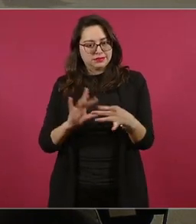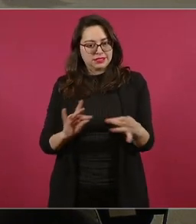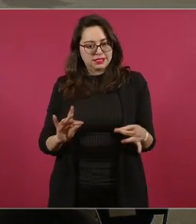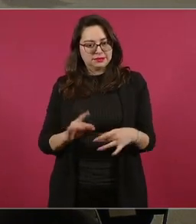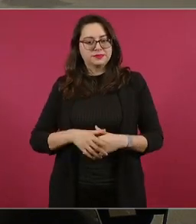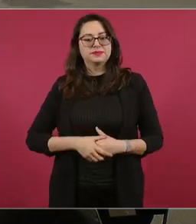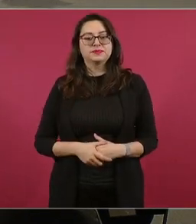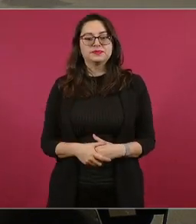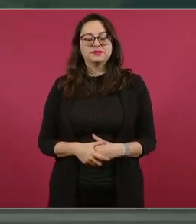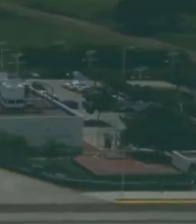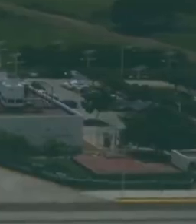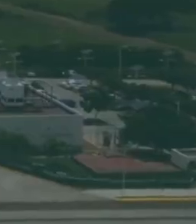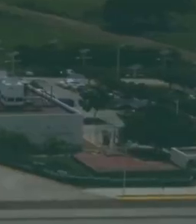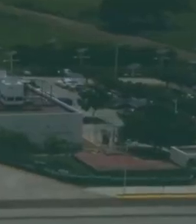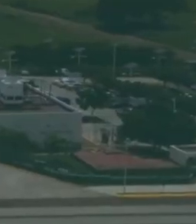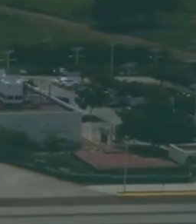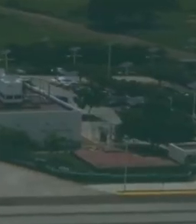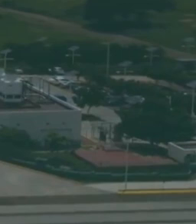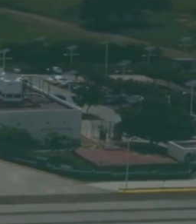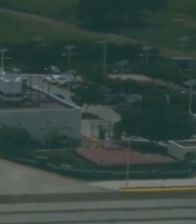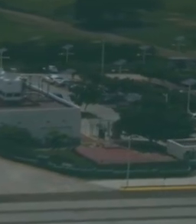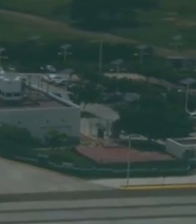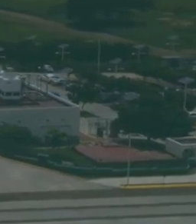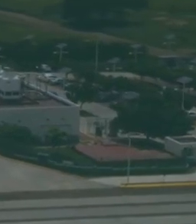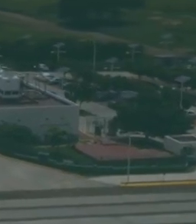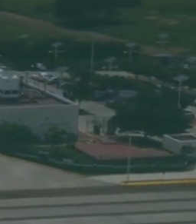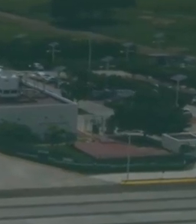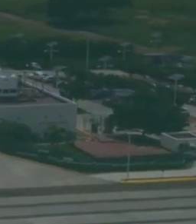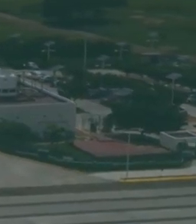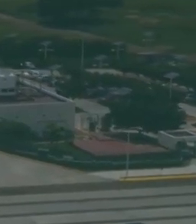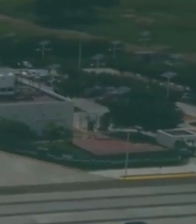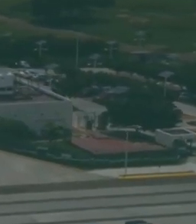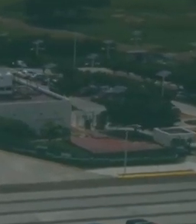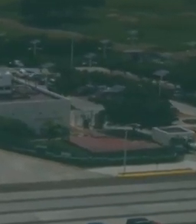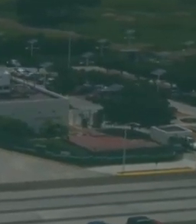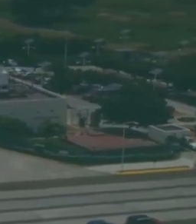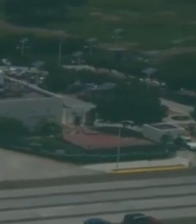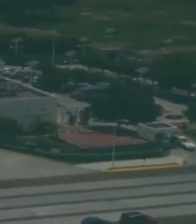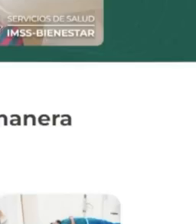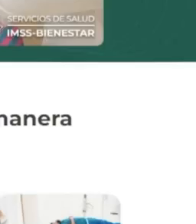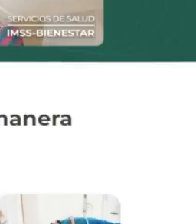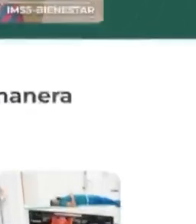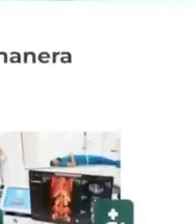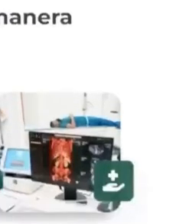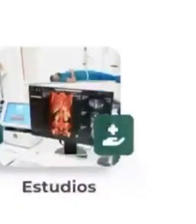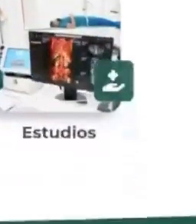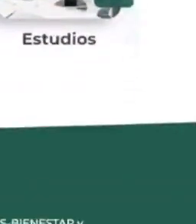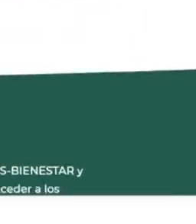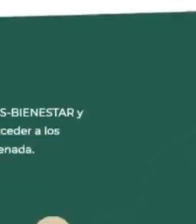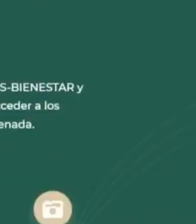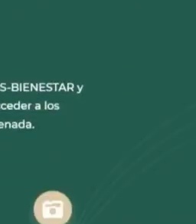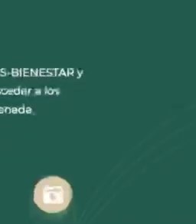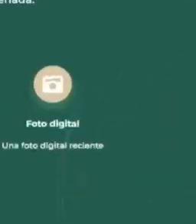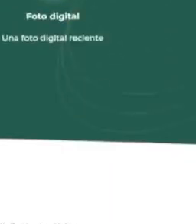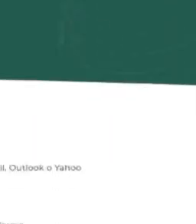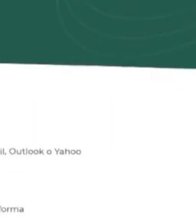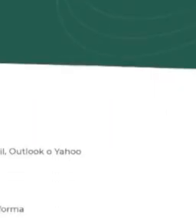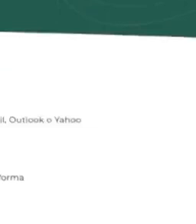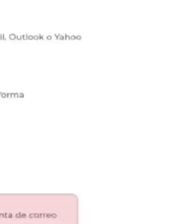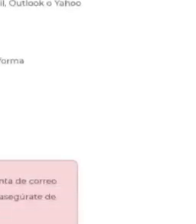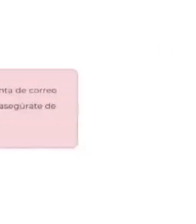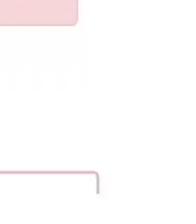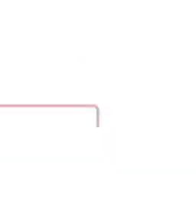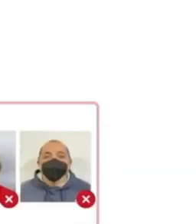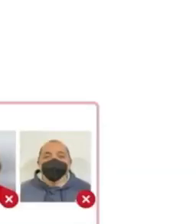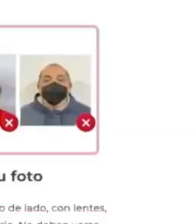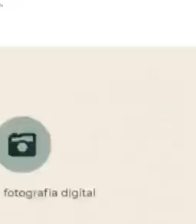Ya está abierto a toda la población de los 23 estados federalizados el registro en línea al sistema de credencialización,